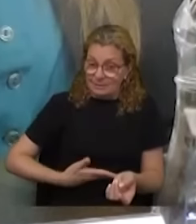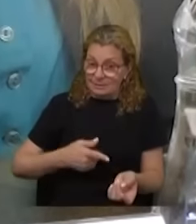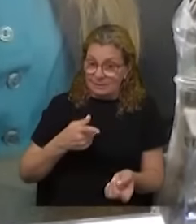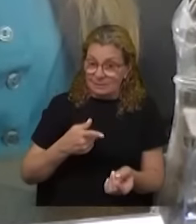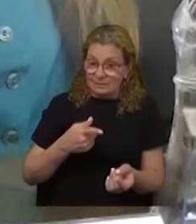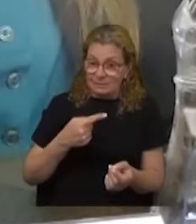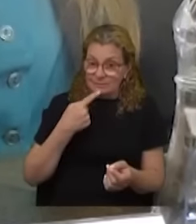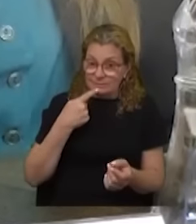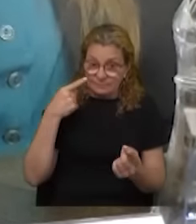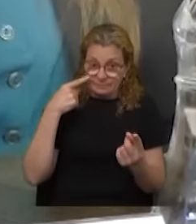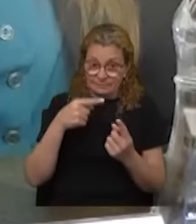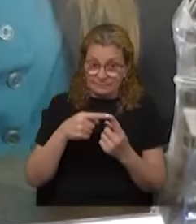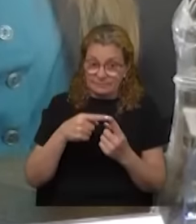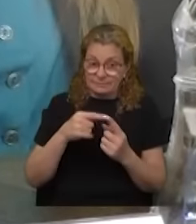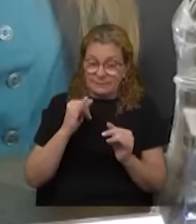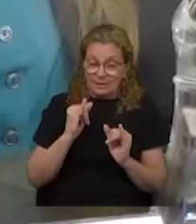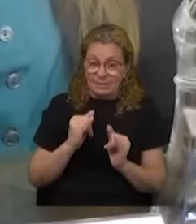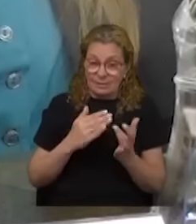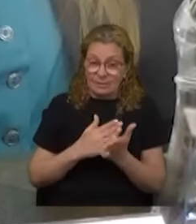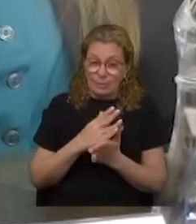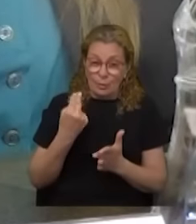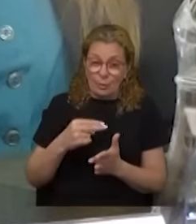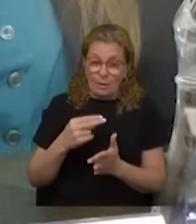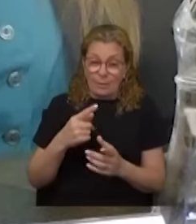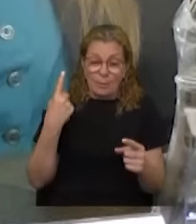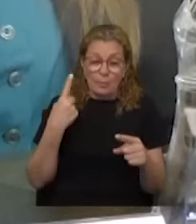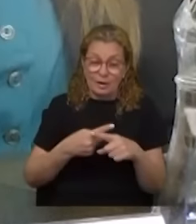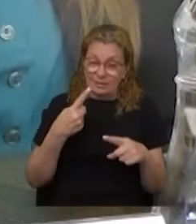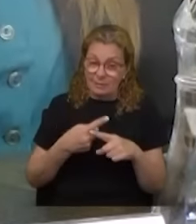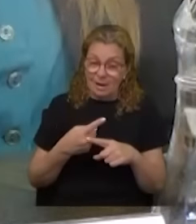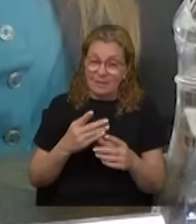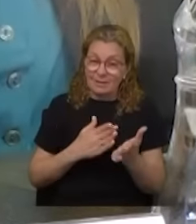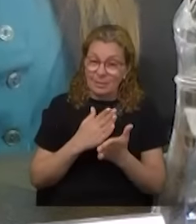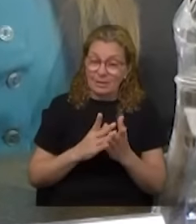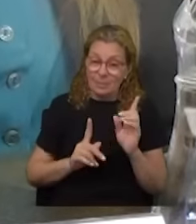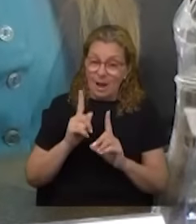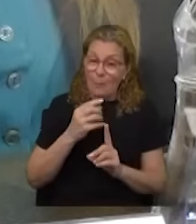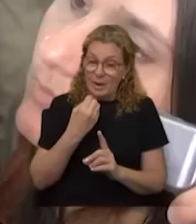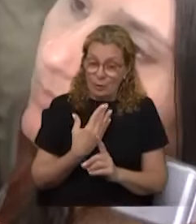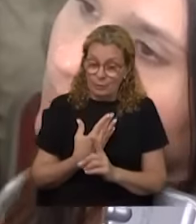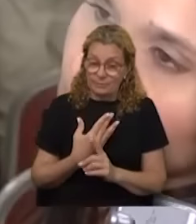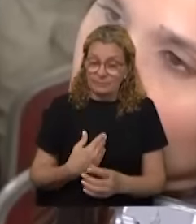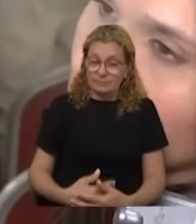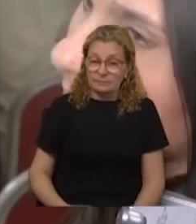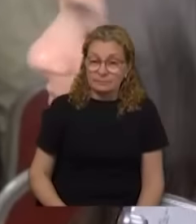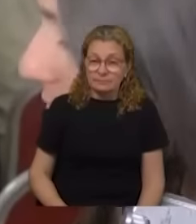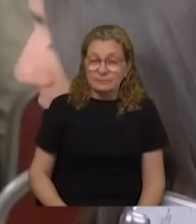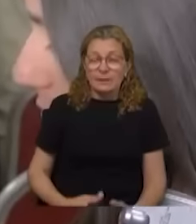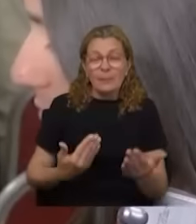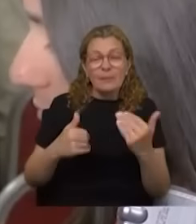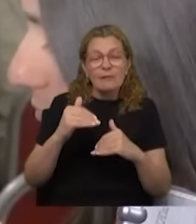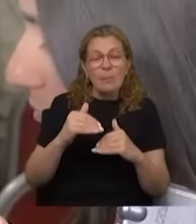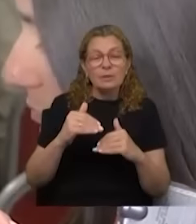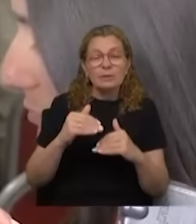va a ser algo como nunca vamos a poder celebrarlo no siempre va a ser algo para mejorar Qué pasó y qué nivel de aumento hay